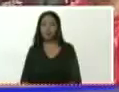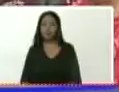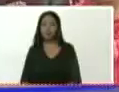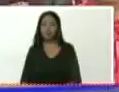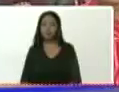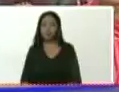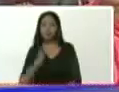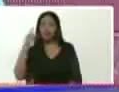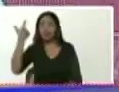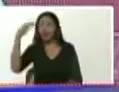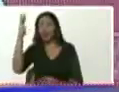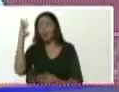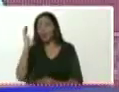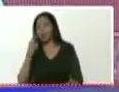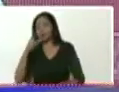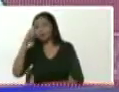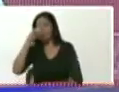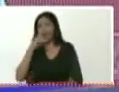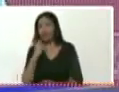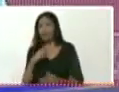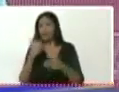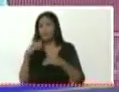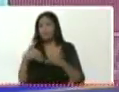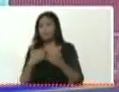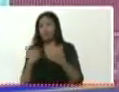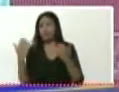Naguará, pues. Este año ya llegamos